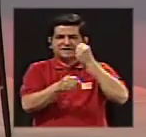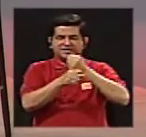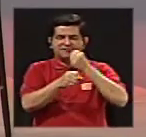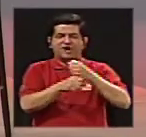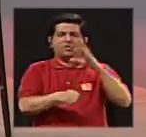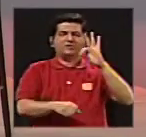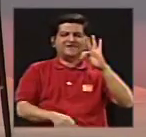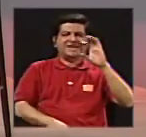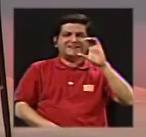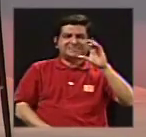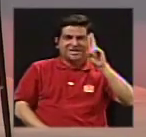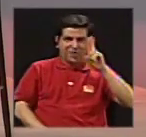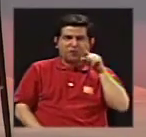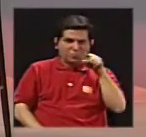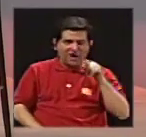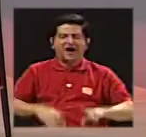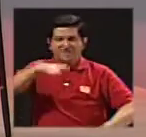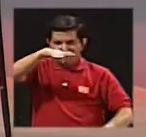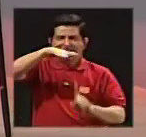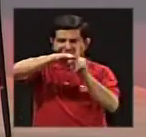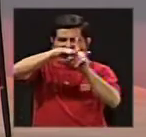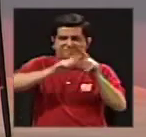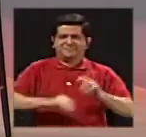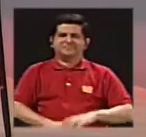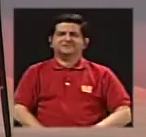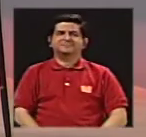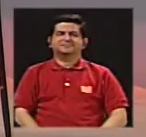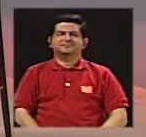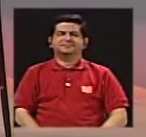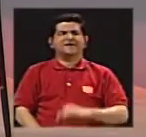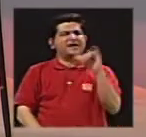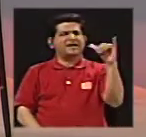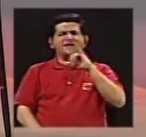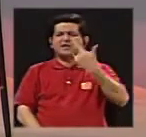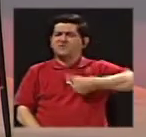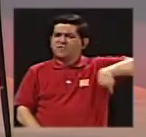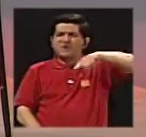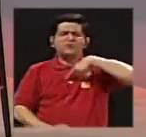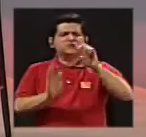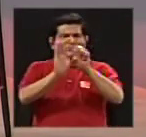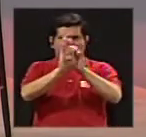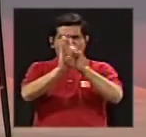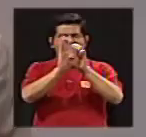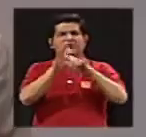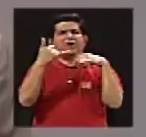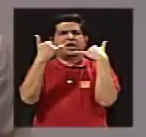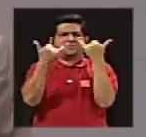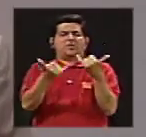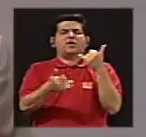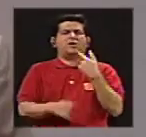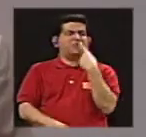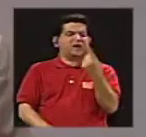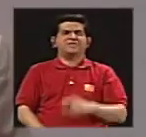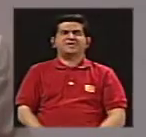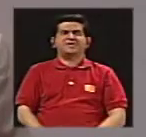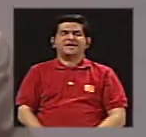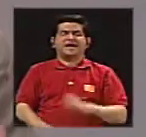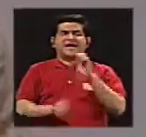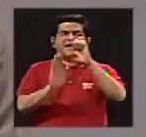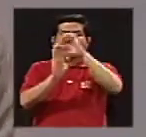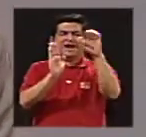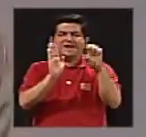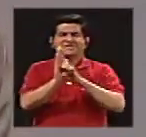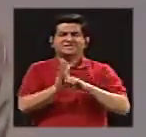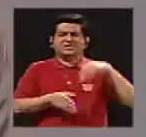universitario surge de de congreso universitario y así podemos ir haciendo por ejemplo eh Ahora hice referencia al estatuto orgánico